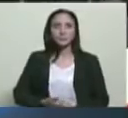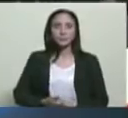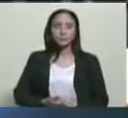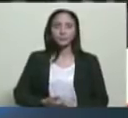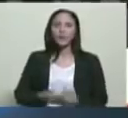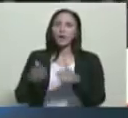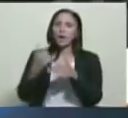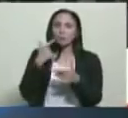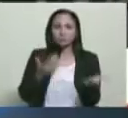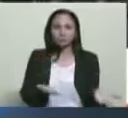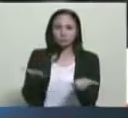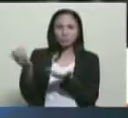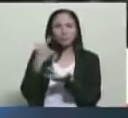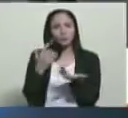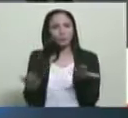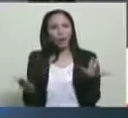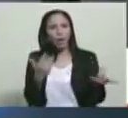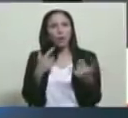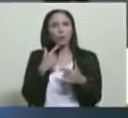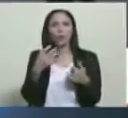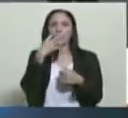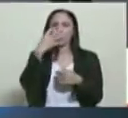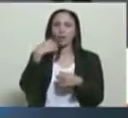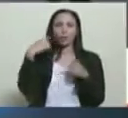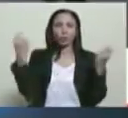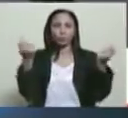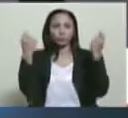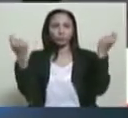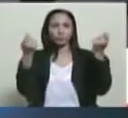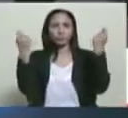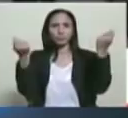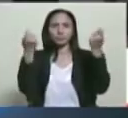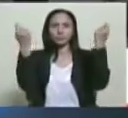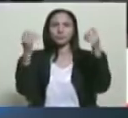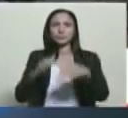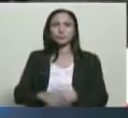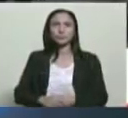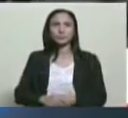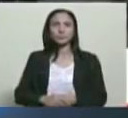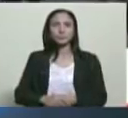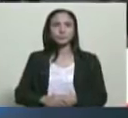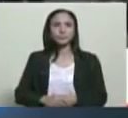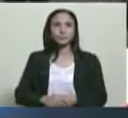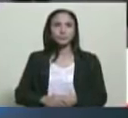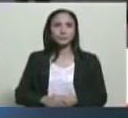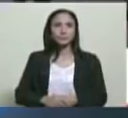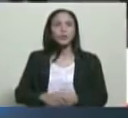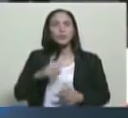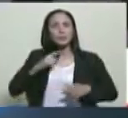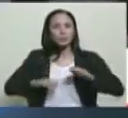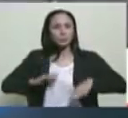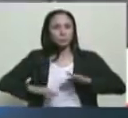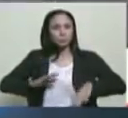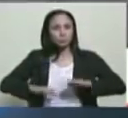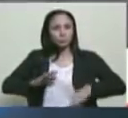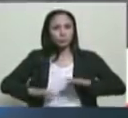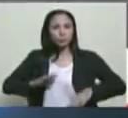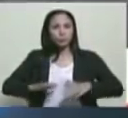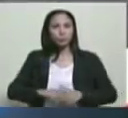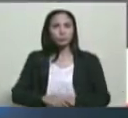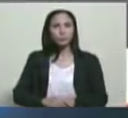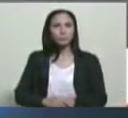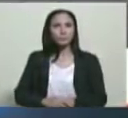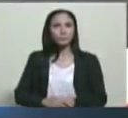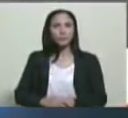compartimos un rato de consignas. Ellos llaman la bomba, empiezan las consignas. Así como